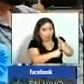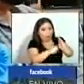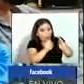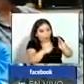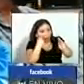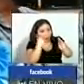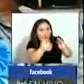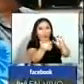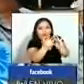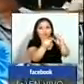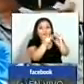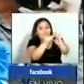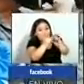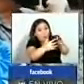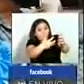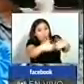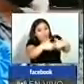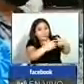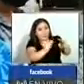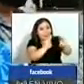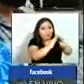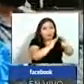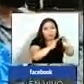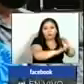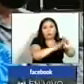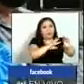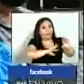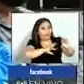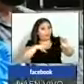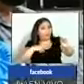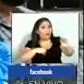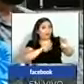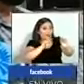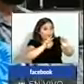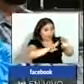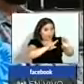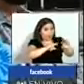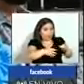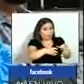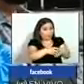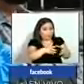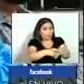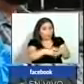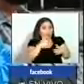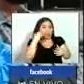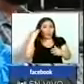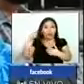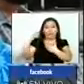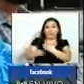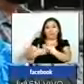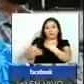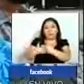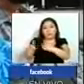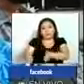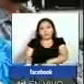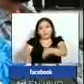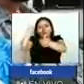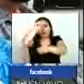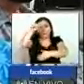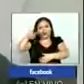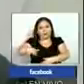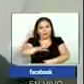de una empresa y vivimos ahí tres familias y nos mandaron a través de la Cámara Salvadoreña de Iñame